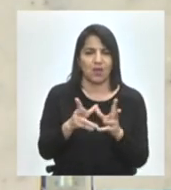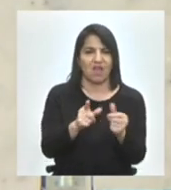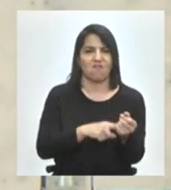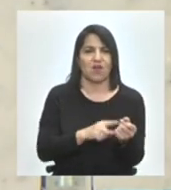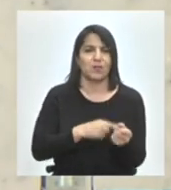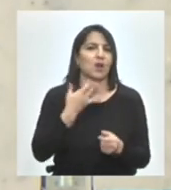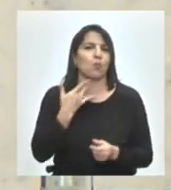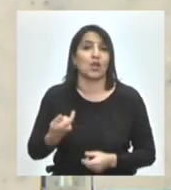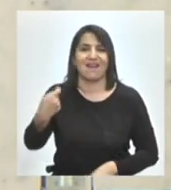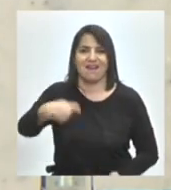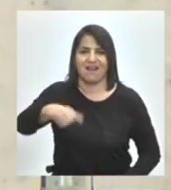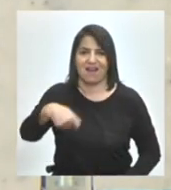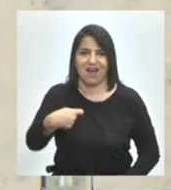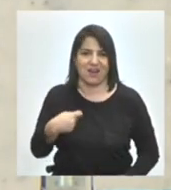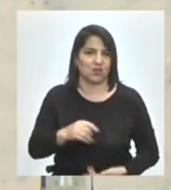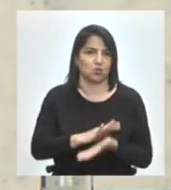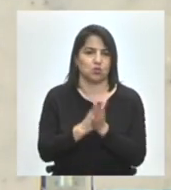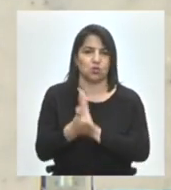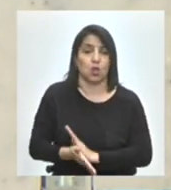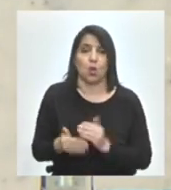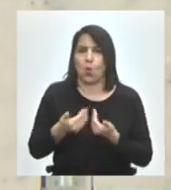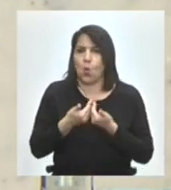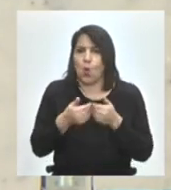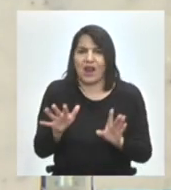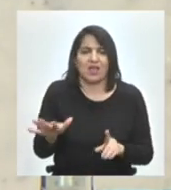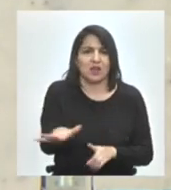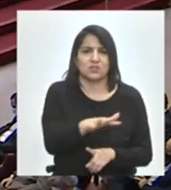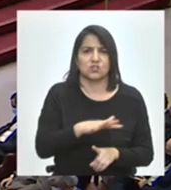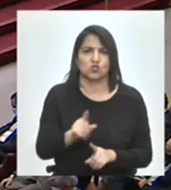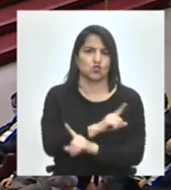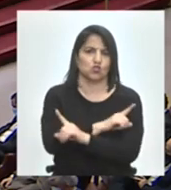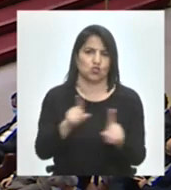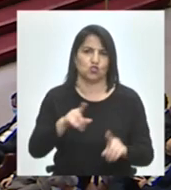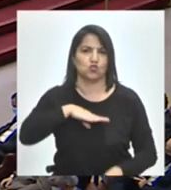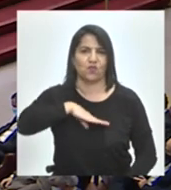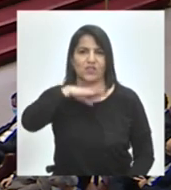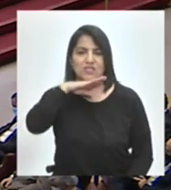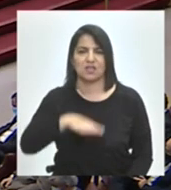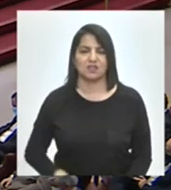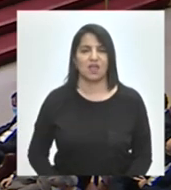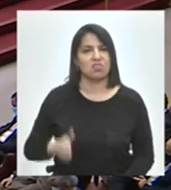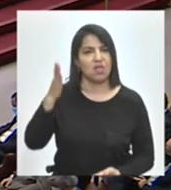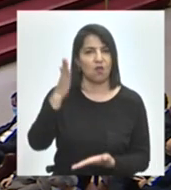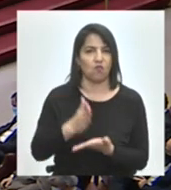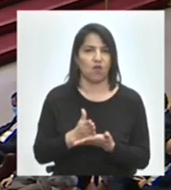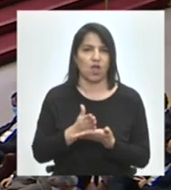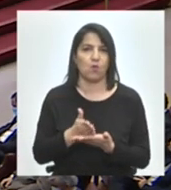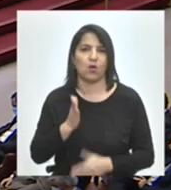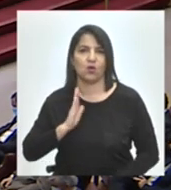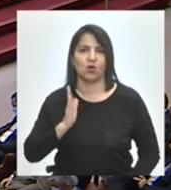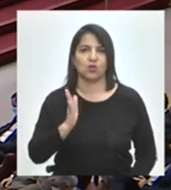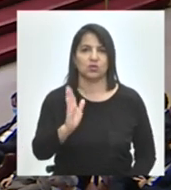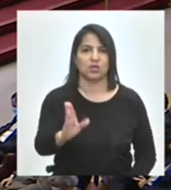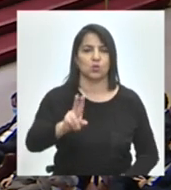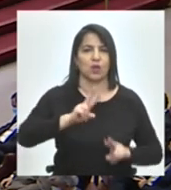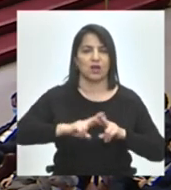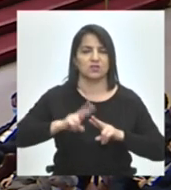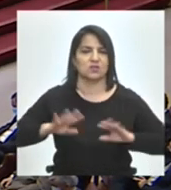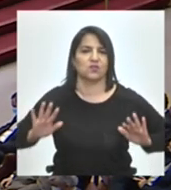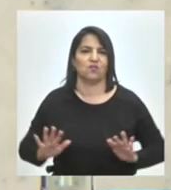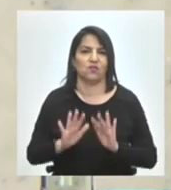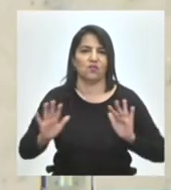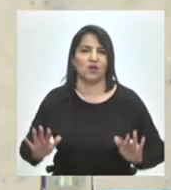vida. Pero en cualquier caso, siguen siendo insuficientes. Debemos continuar haciendo